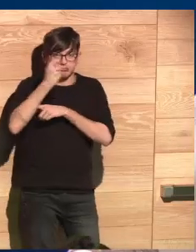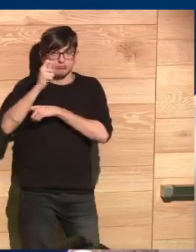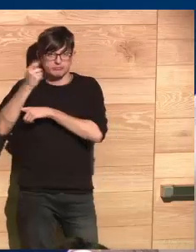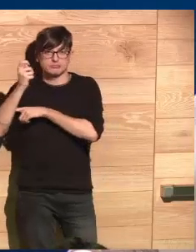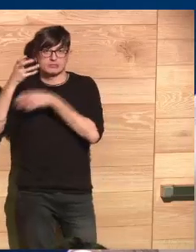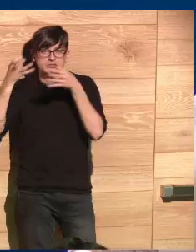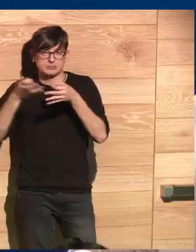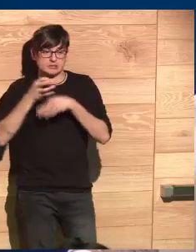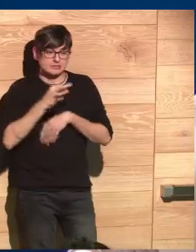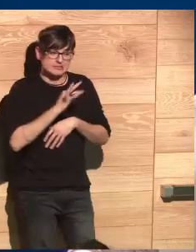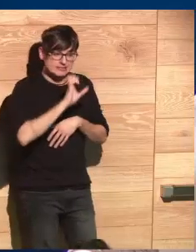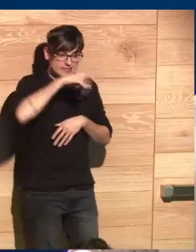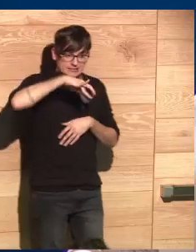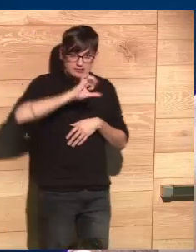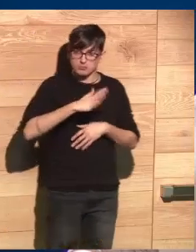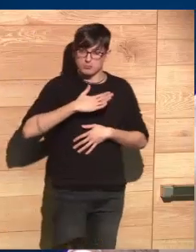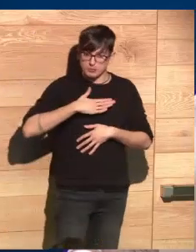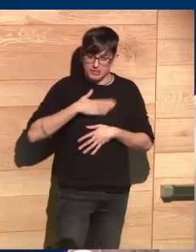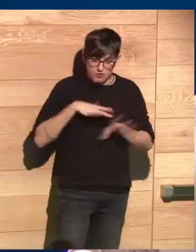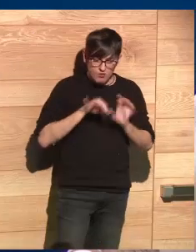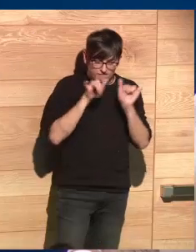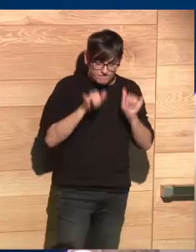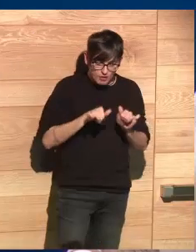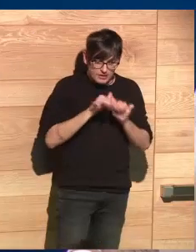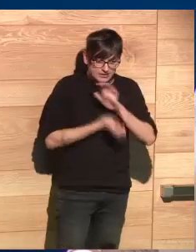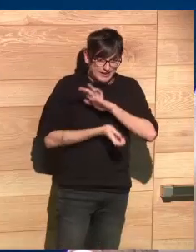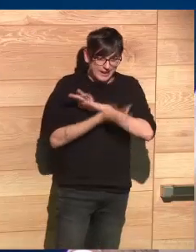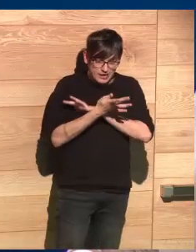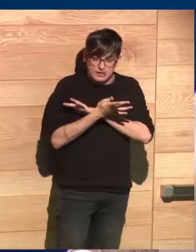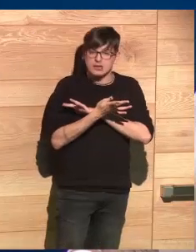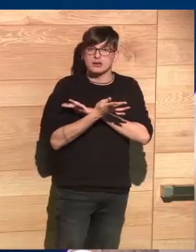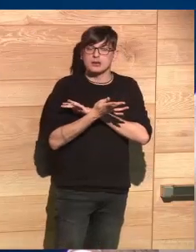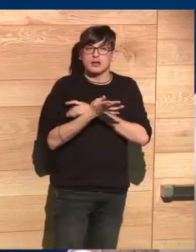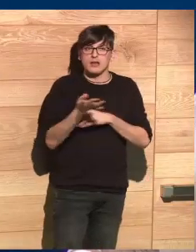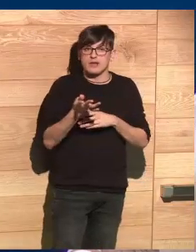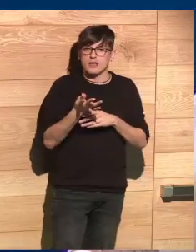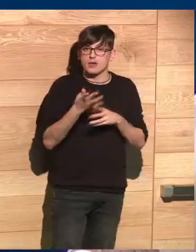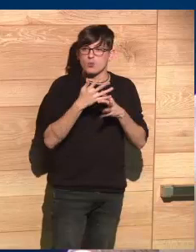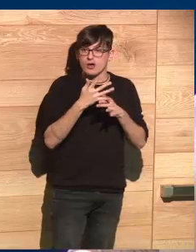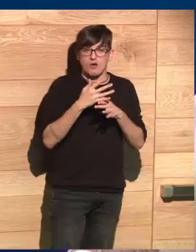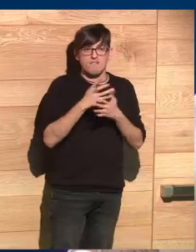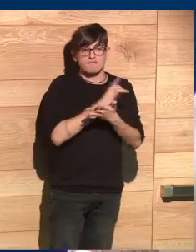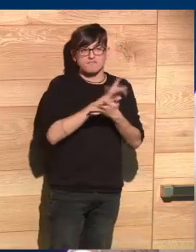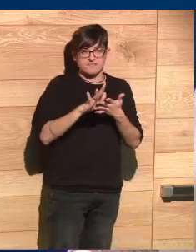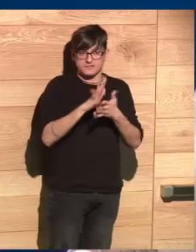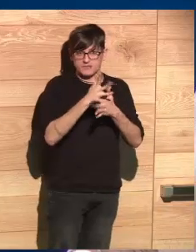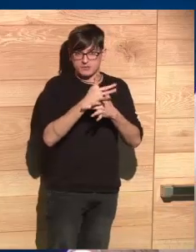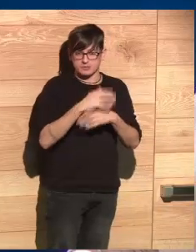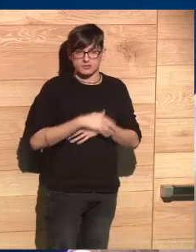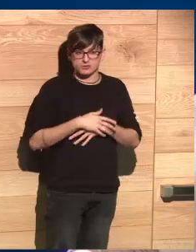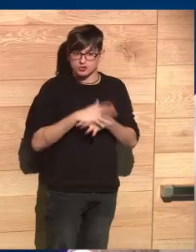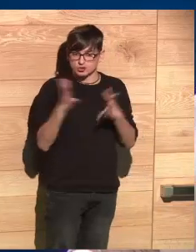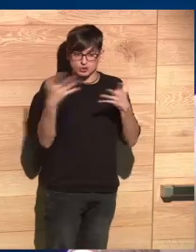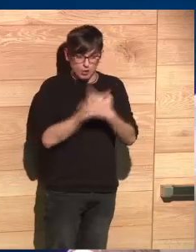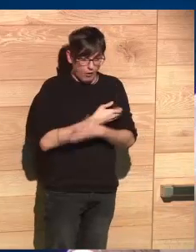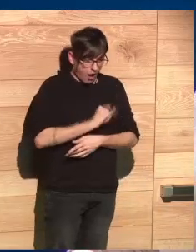Tencent tiene la propiedad sobre un modo de hacer juegos de free-to-play. No sobre un juego de free-to-play, sino sobre una modalidad de free-to-play. Tienes todo,